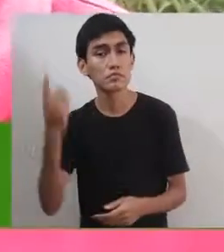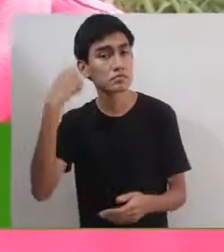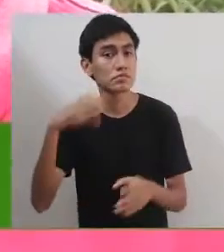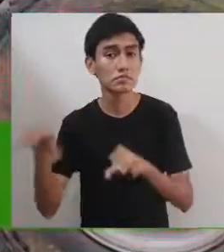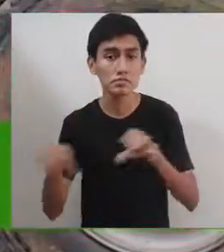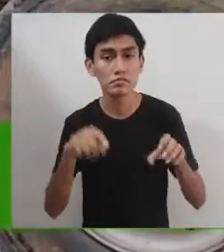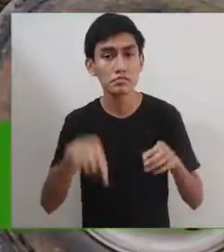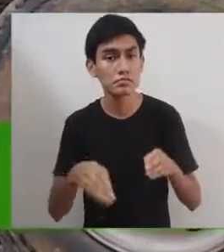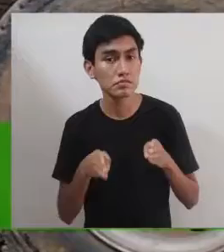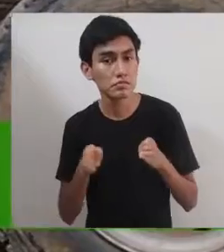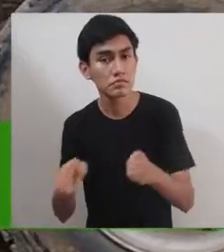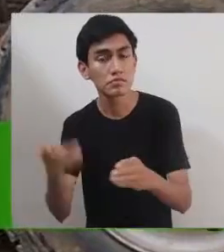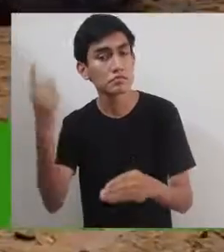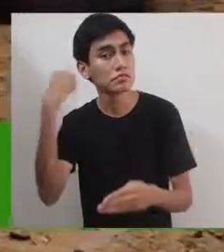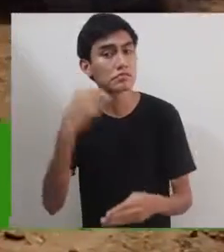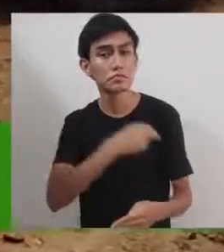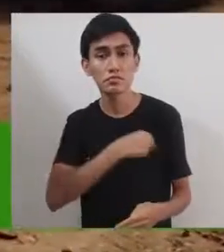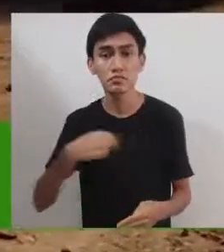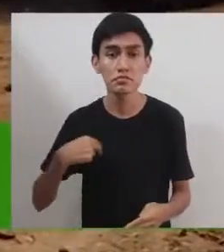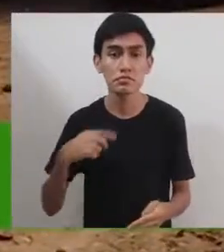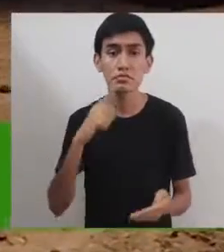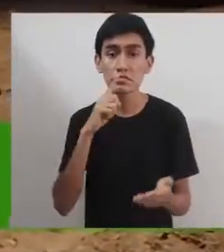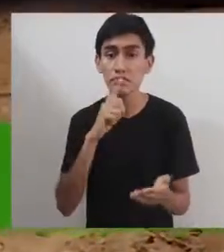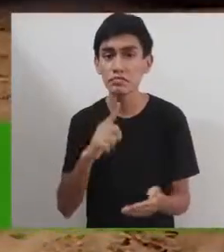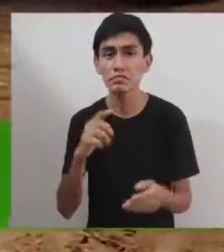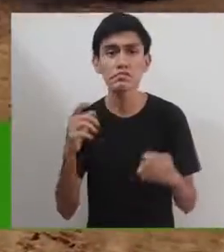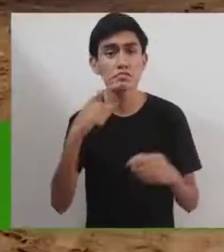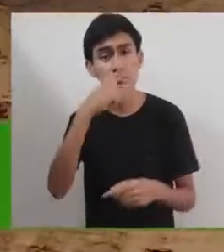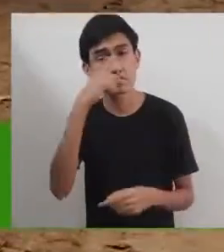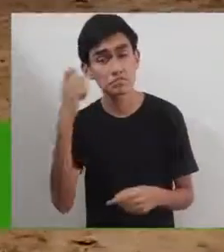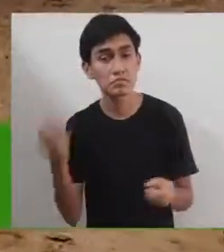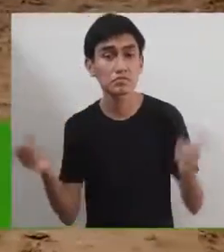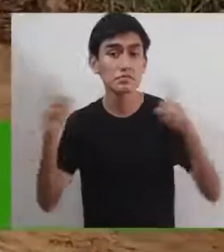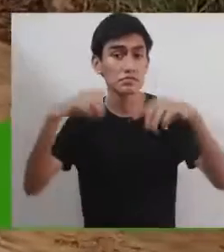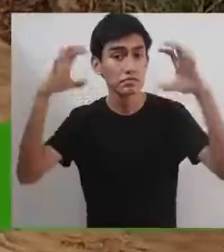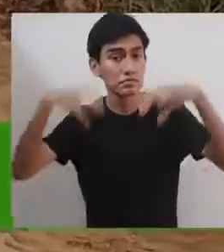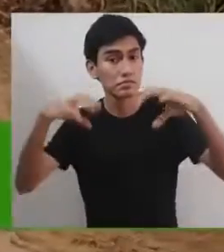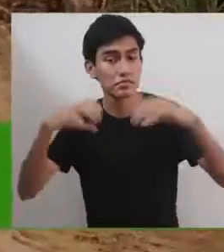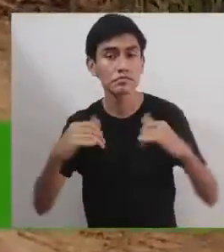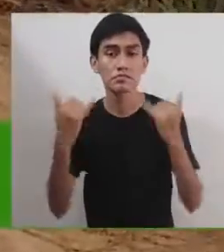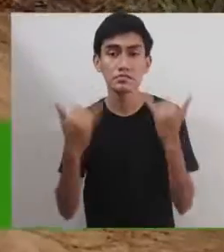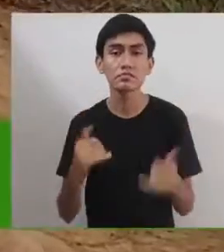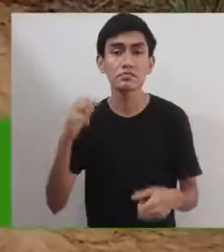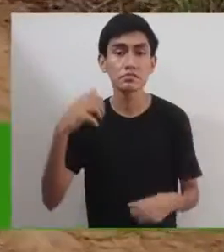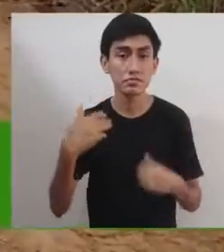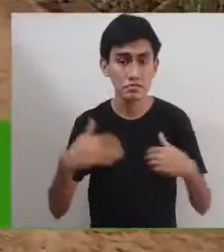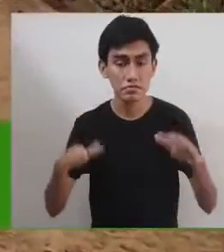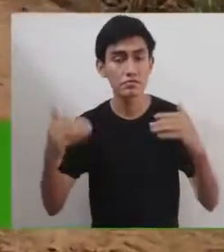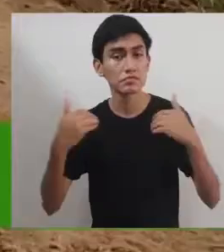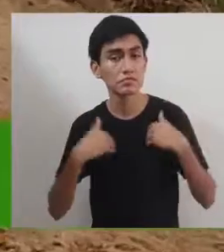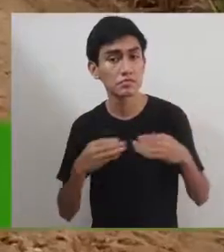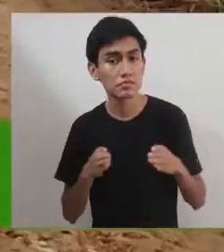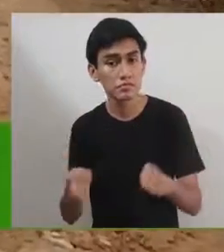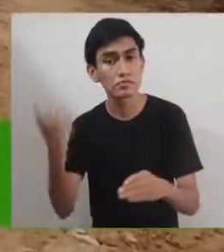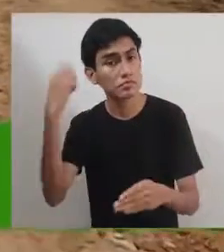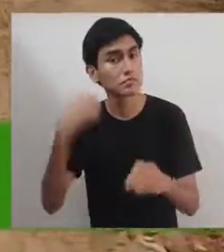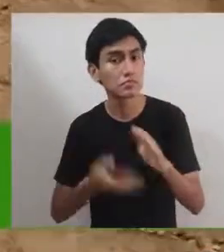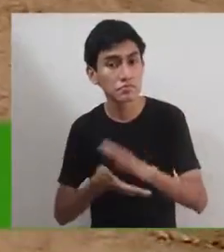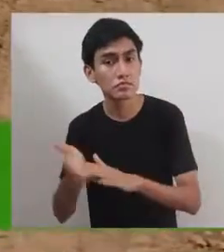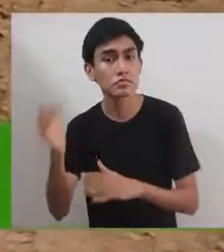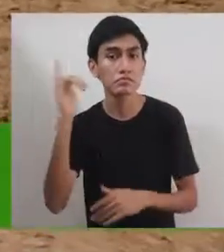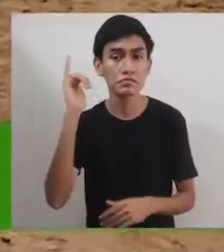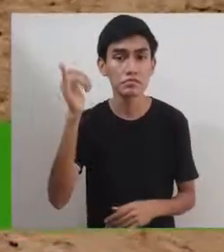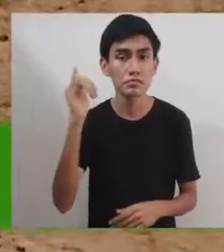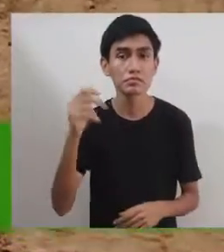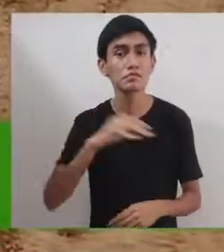de accesibilidad para nosotros, que es horrible cuando llueve, y ahora ya tenemos una vía para poder salir al distrito de Yarina. Yo